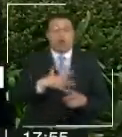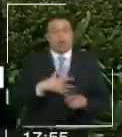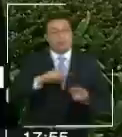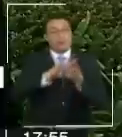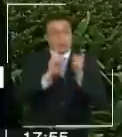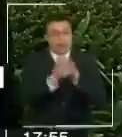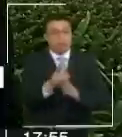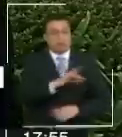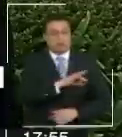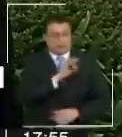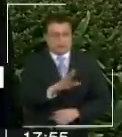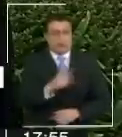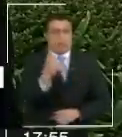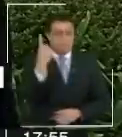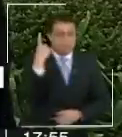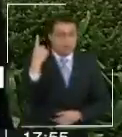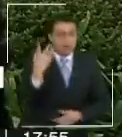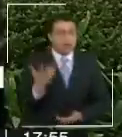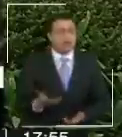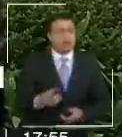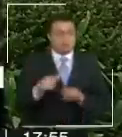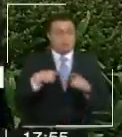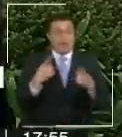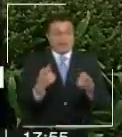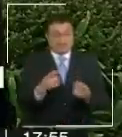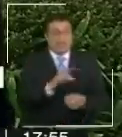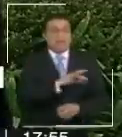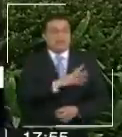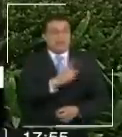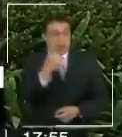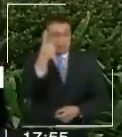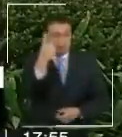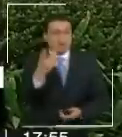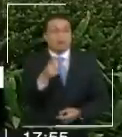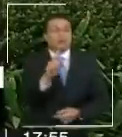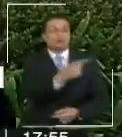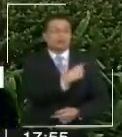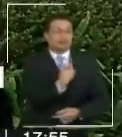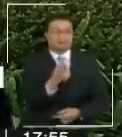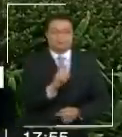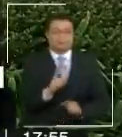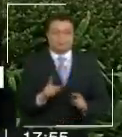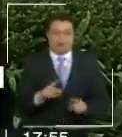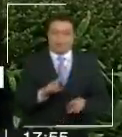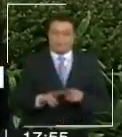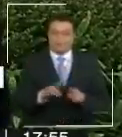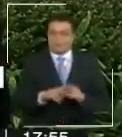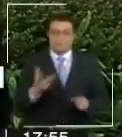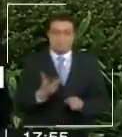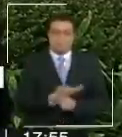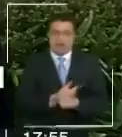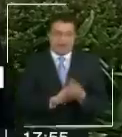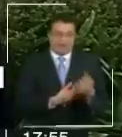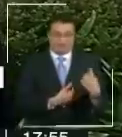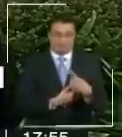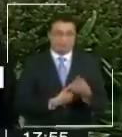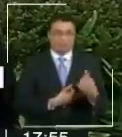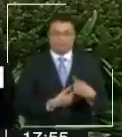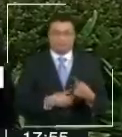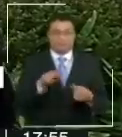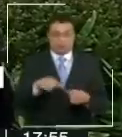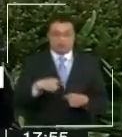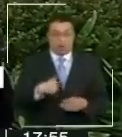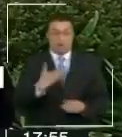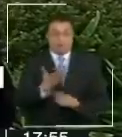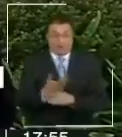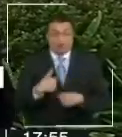por delante, que pongamos las necesidades del país por delante. Y eso no lo estamos haciendo claramente. Entonces, yo lo que pido, y me